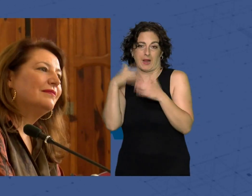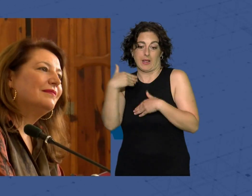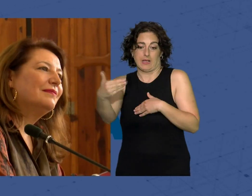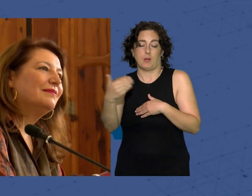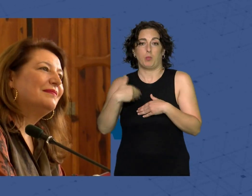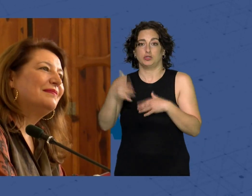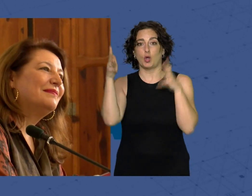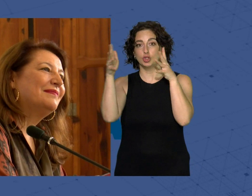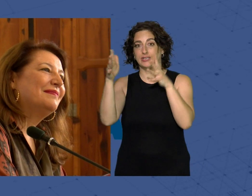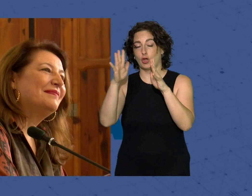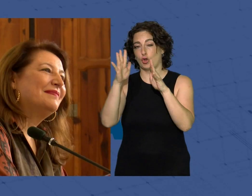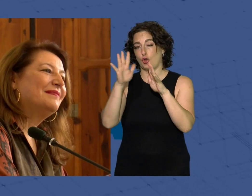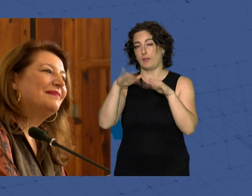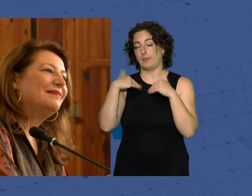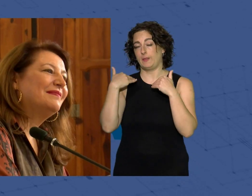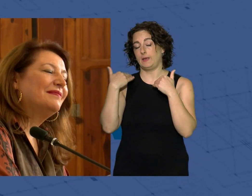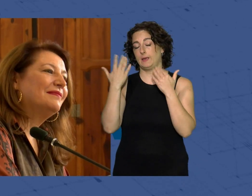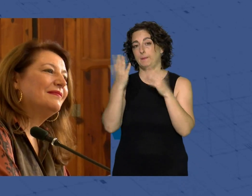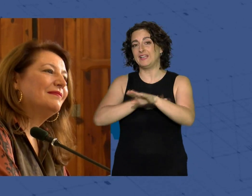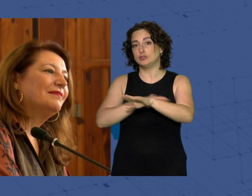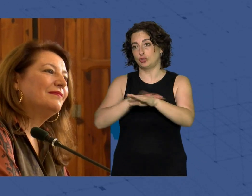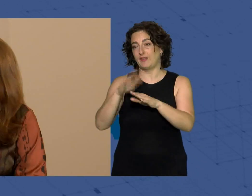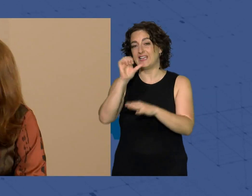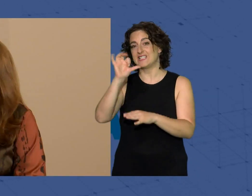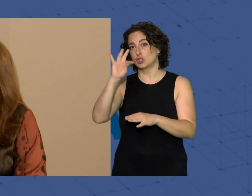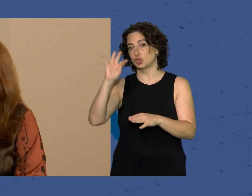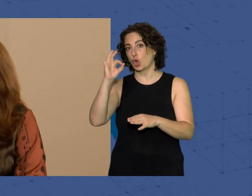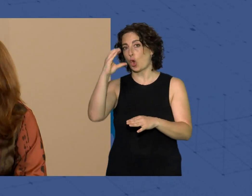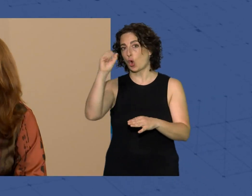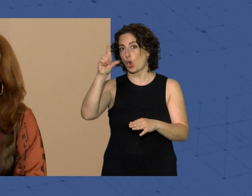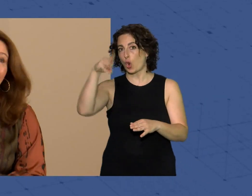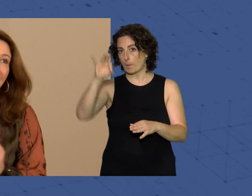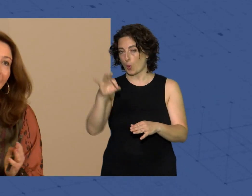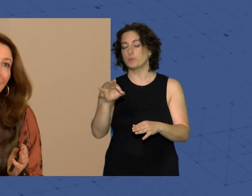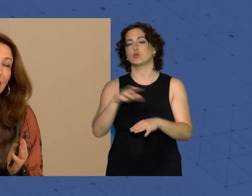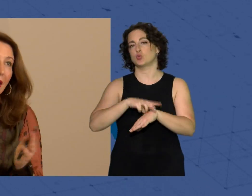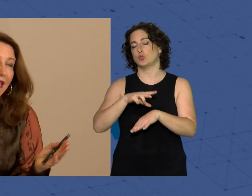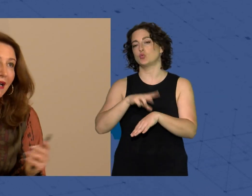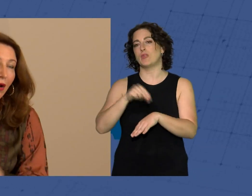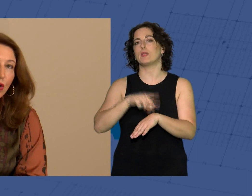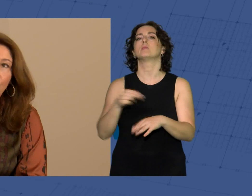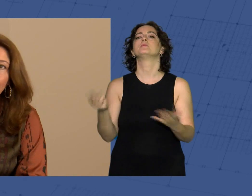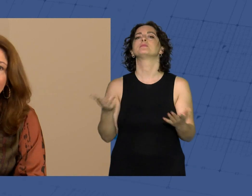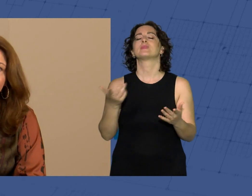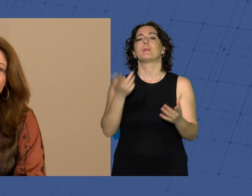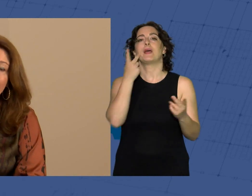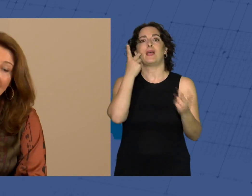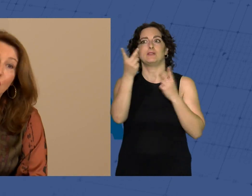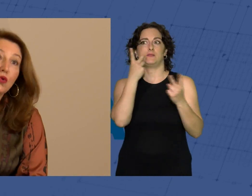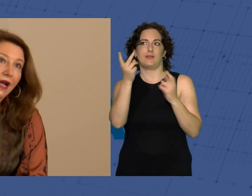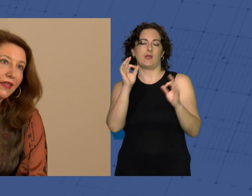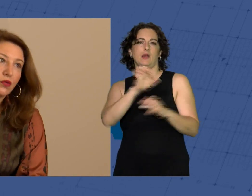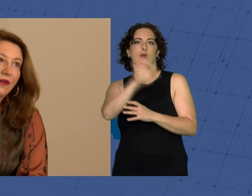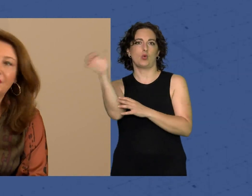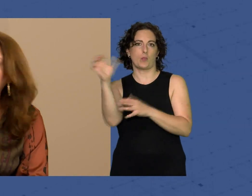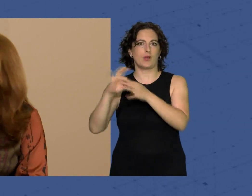Consejo de Ministros Europeo de Estocolmo Y tenemos que aprovechar ese consejo para plantear y visualizar en la Unión Europea en